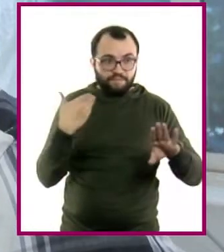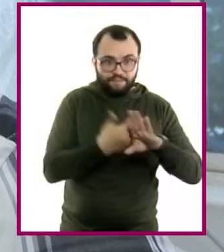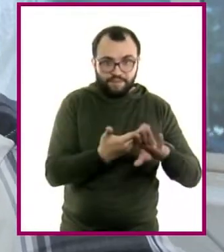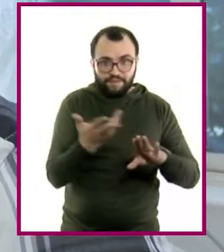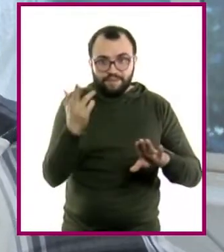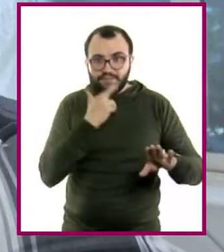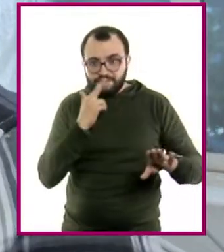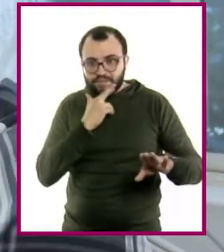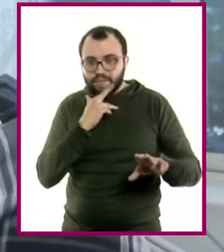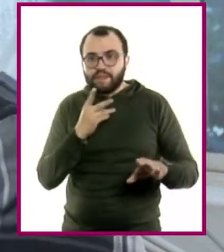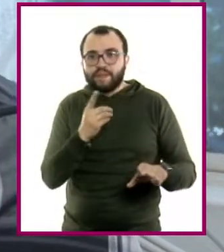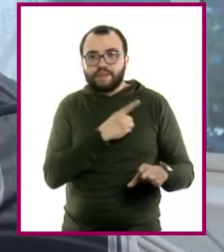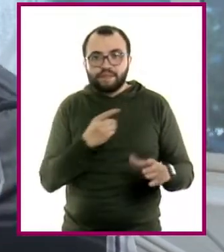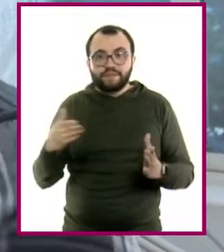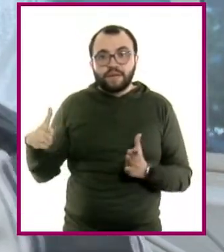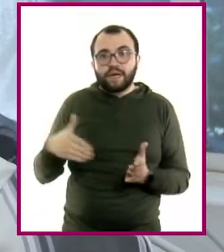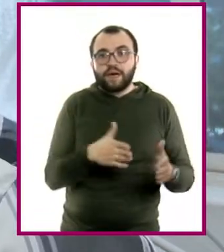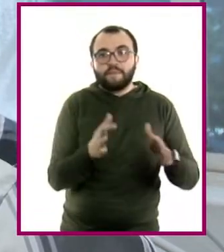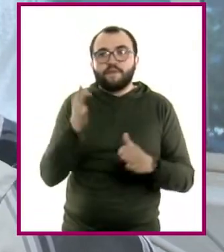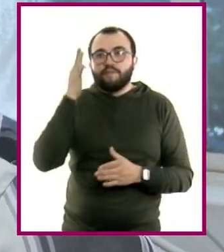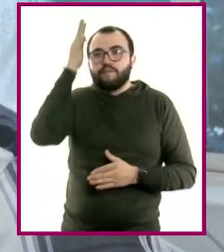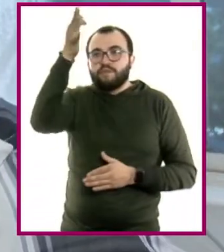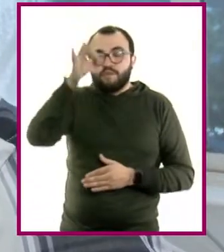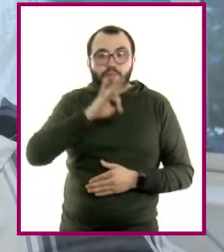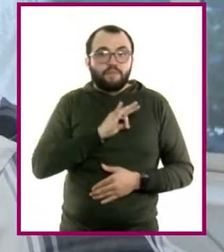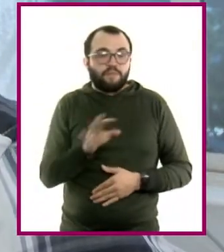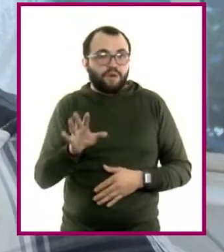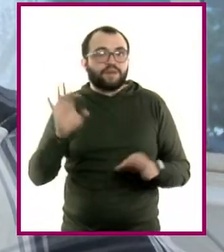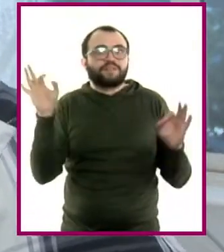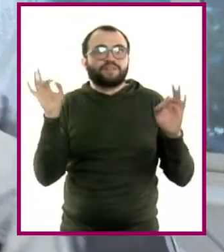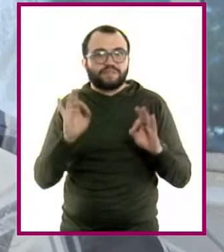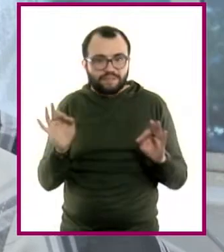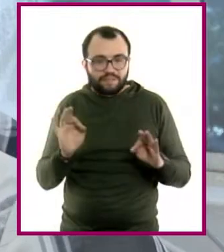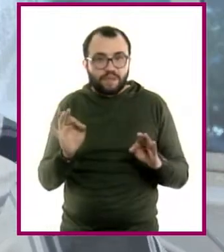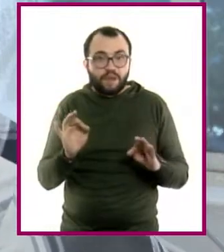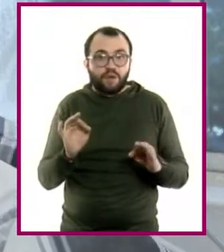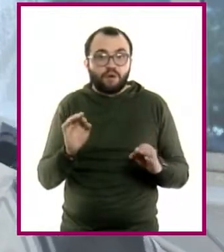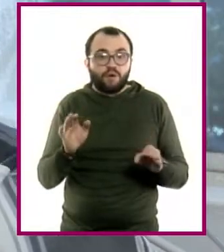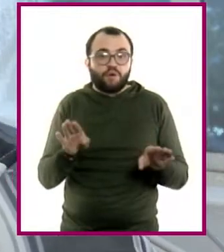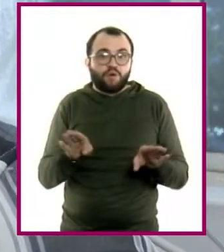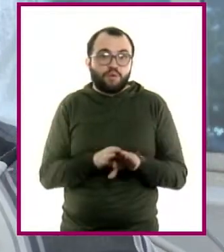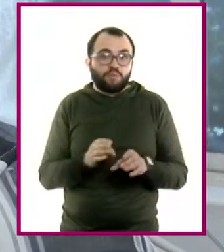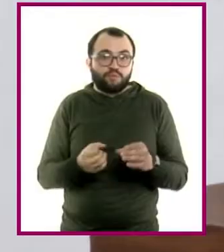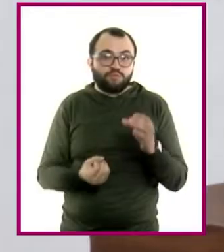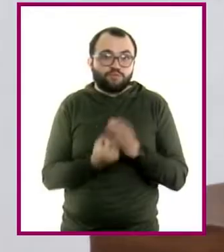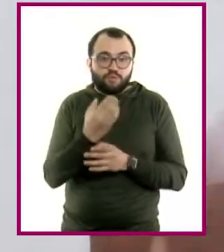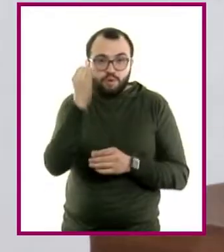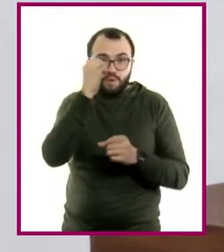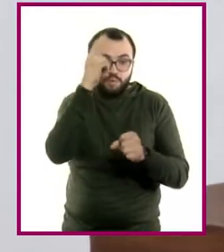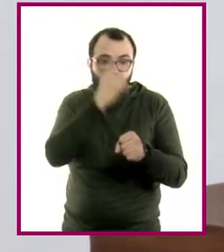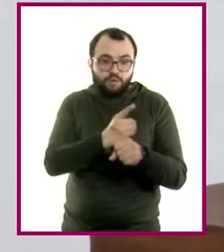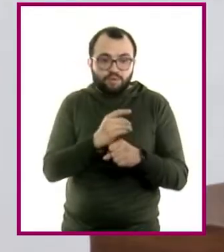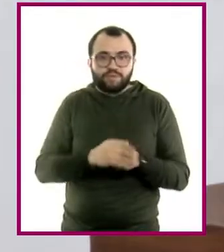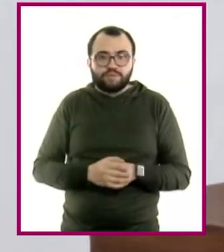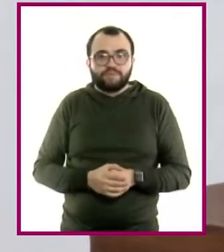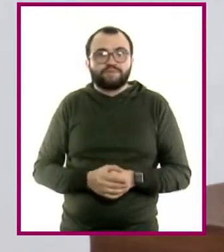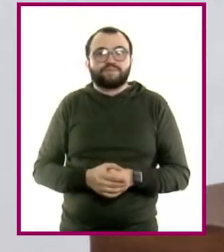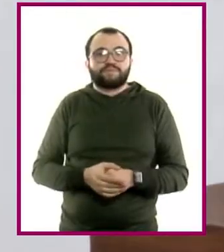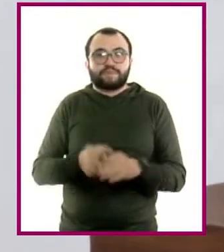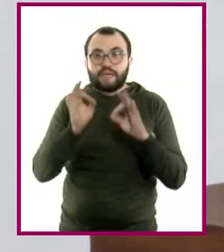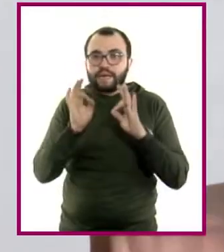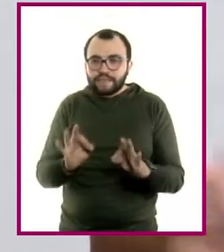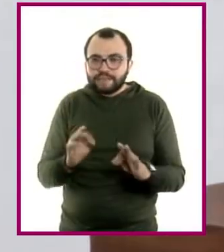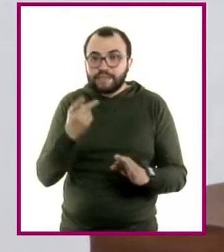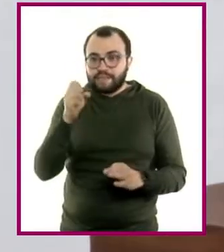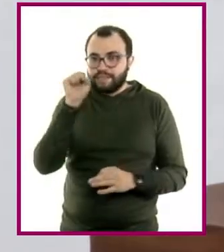todavía hay un camino hacia un futuro sostenible, que ofrece nuevas posibilidades y oportunidades. ¡Exacto! Por eso,